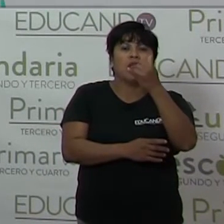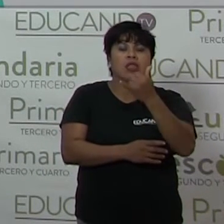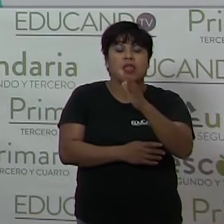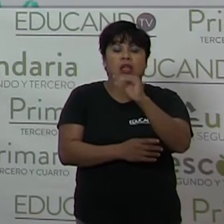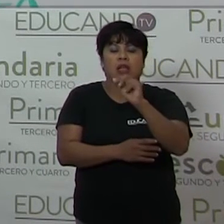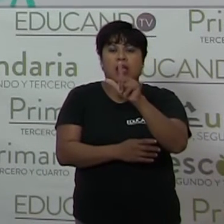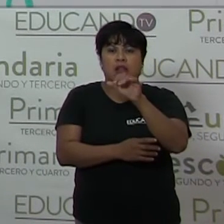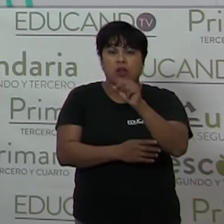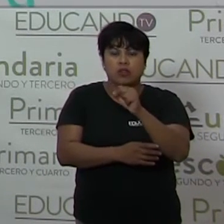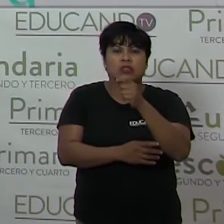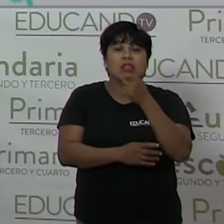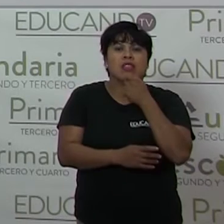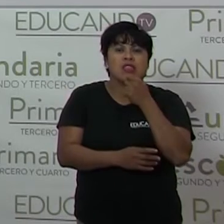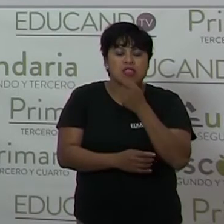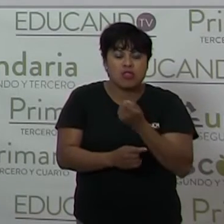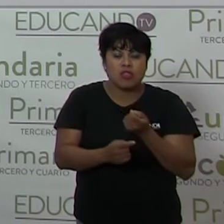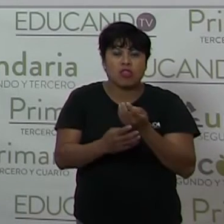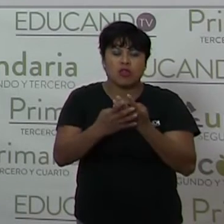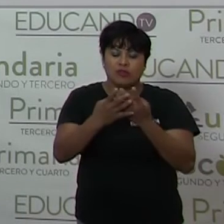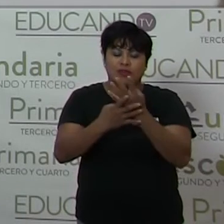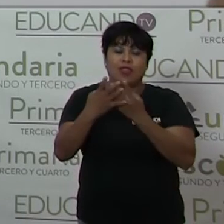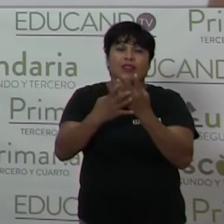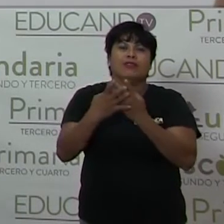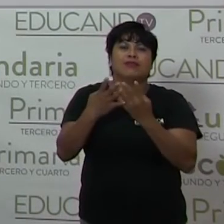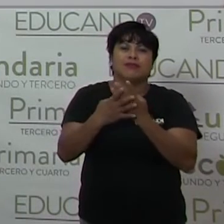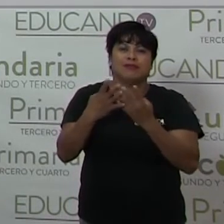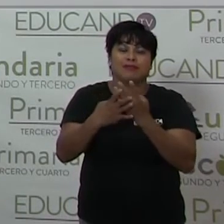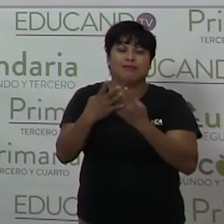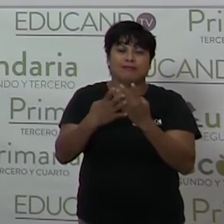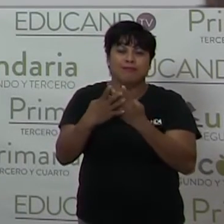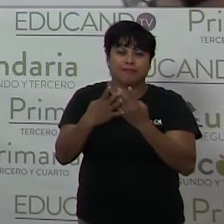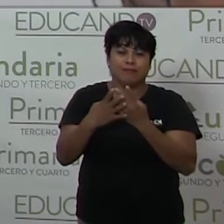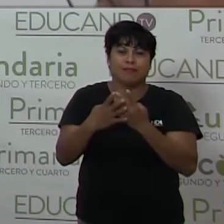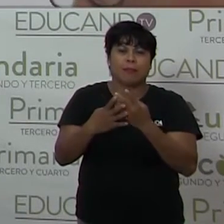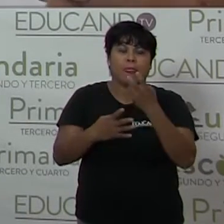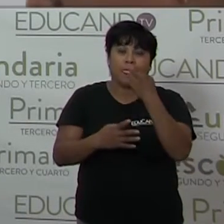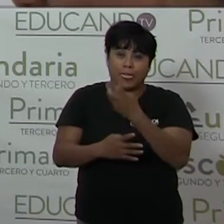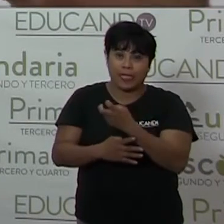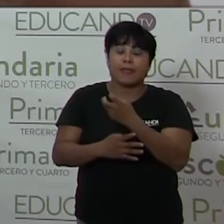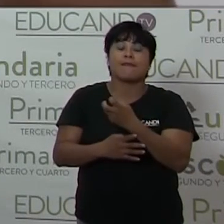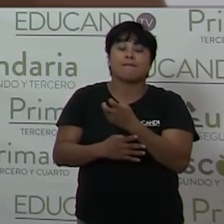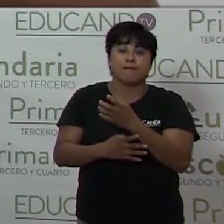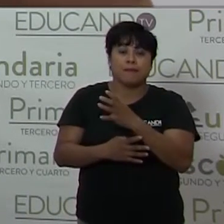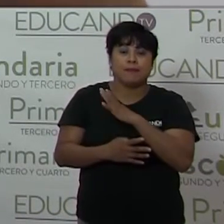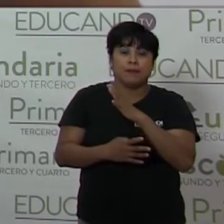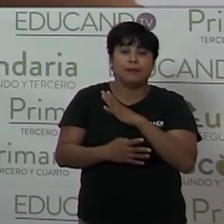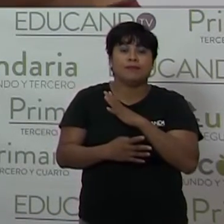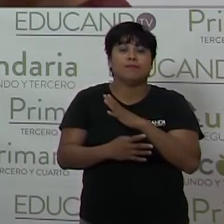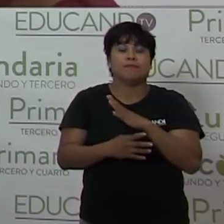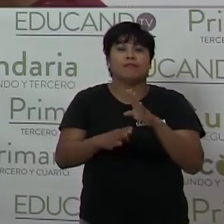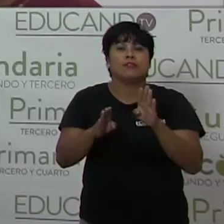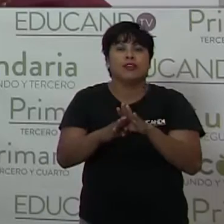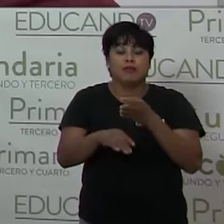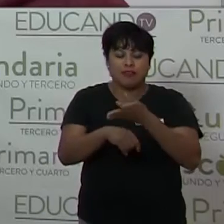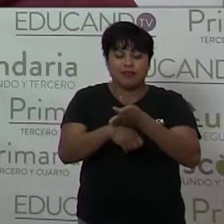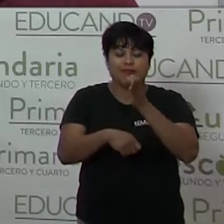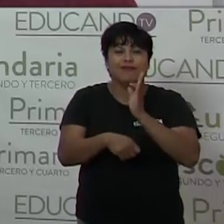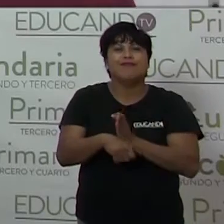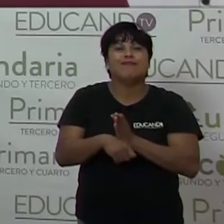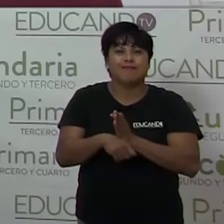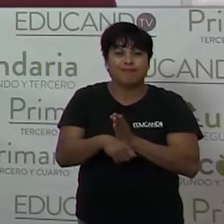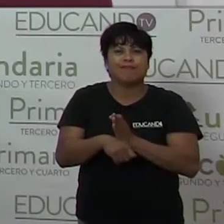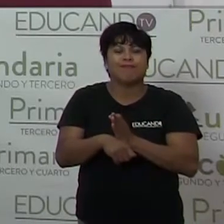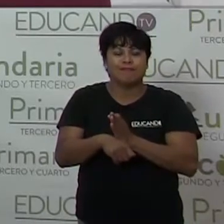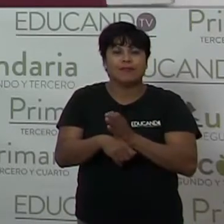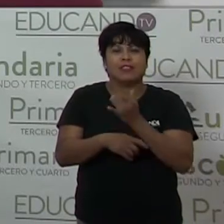el niño de los cuadritos y esta mira es totalmente un cómic y